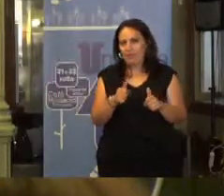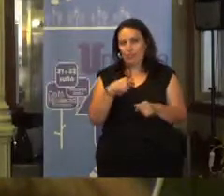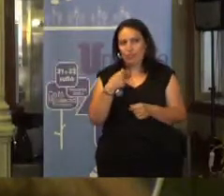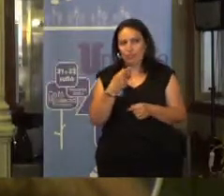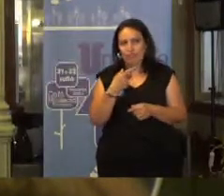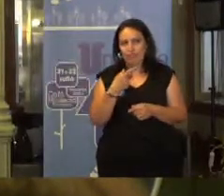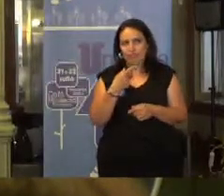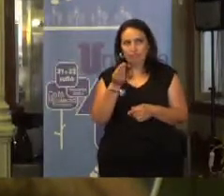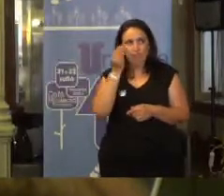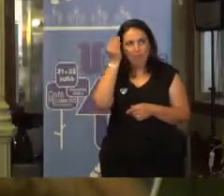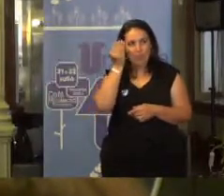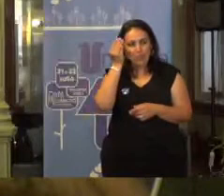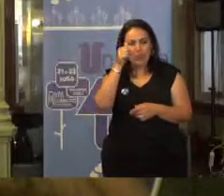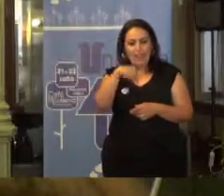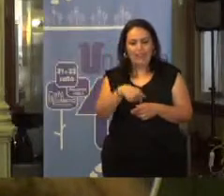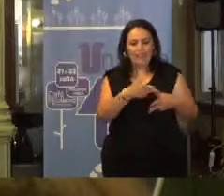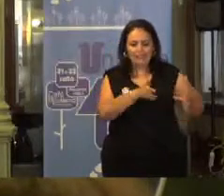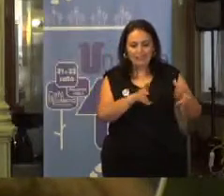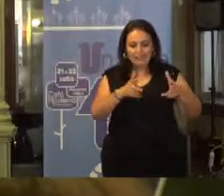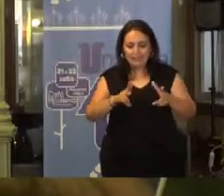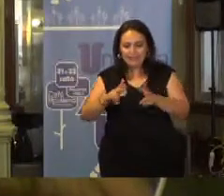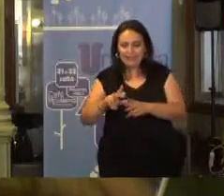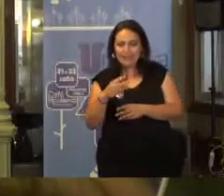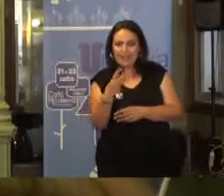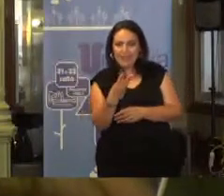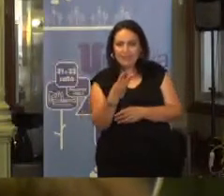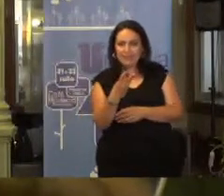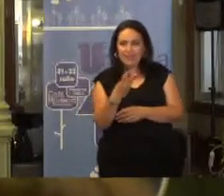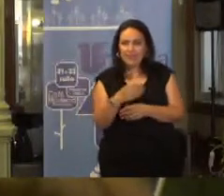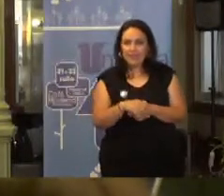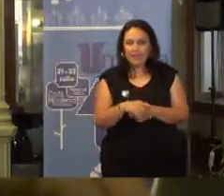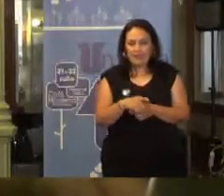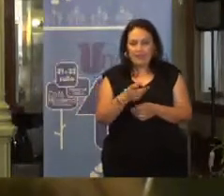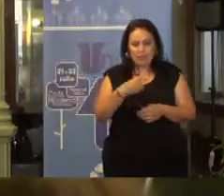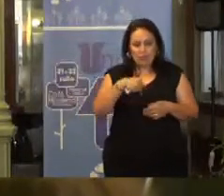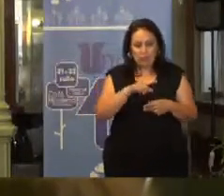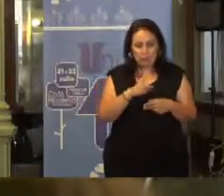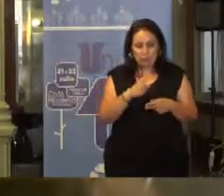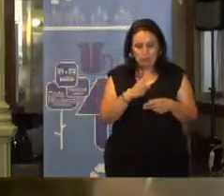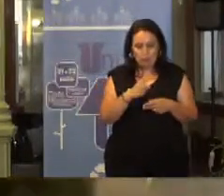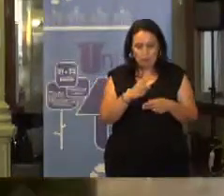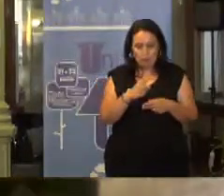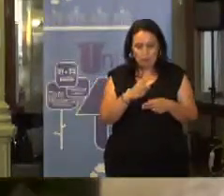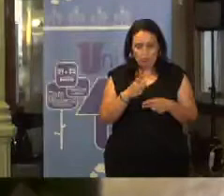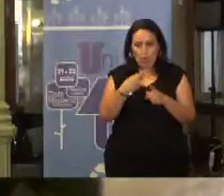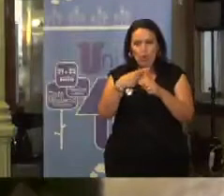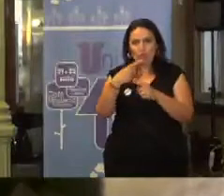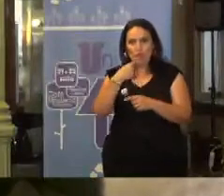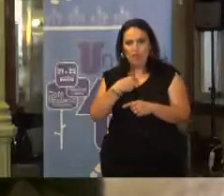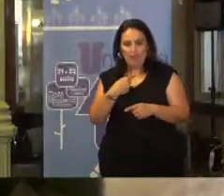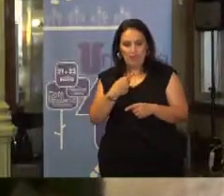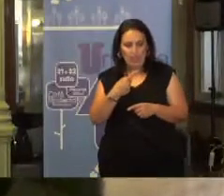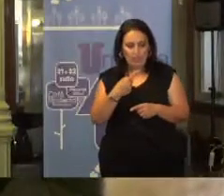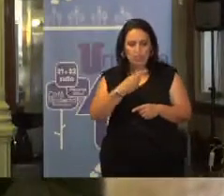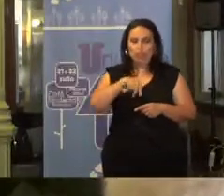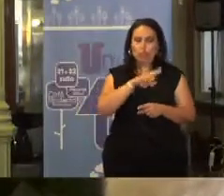que esteamos aquí sentadas tres persoas que respondemos o que nos ven de decir é